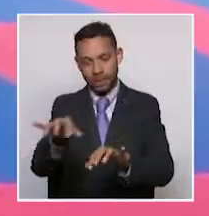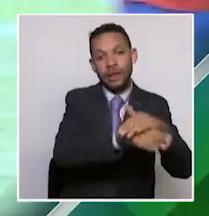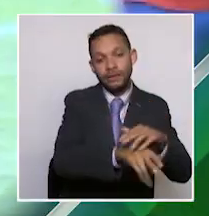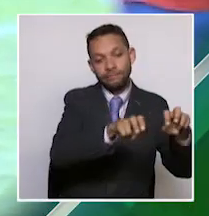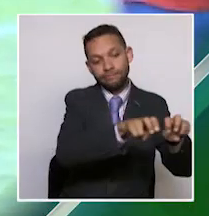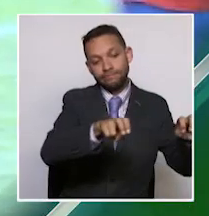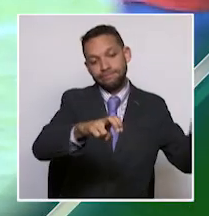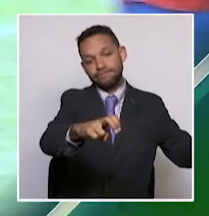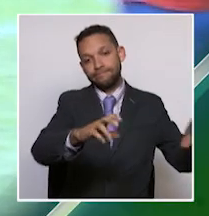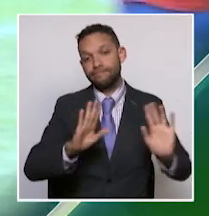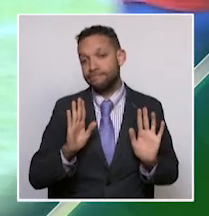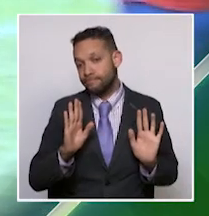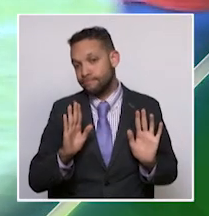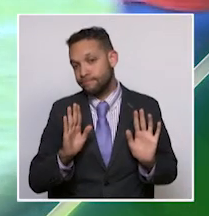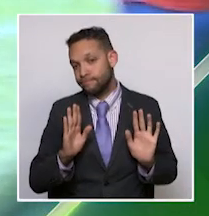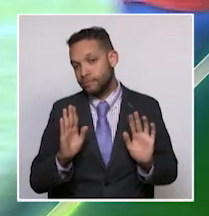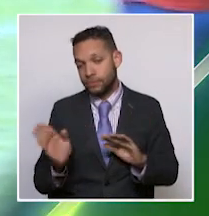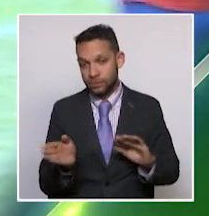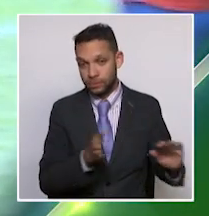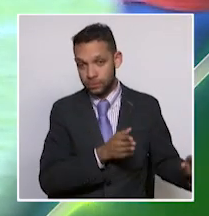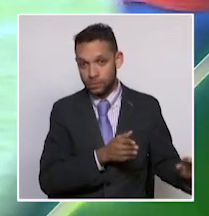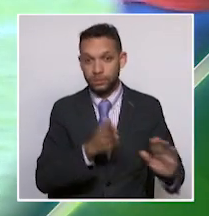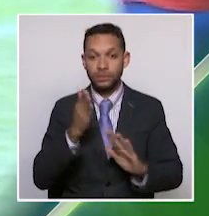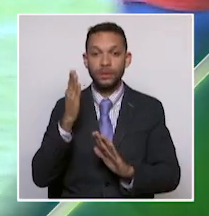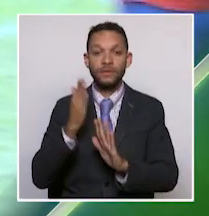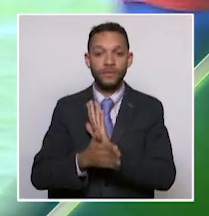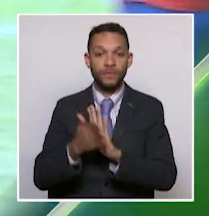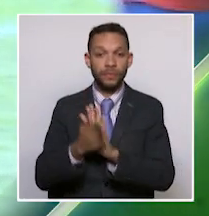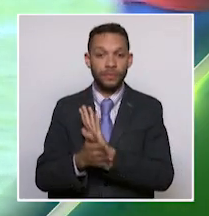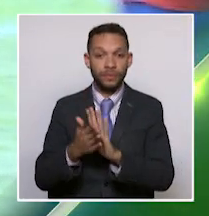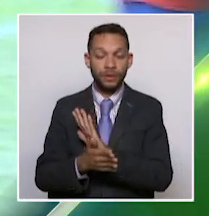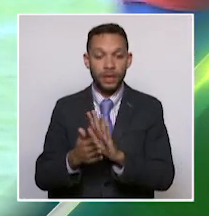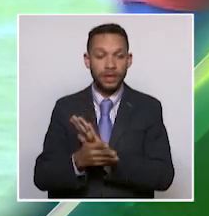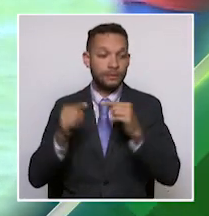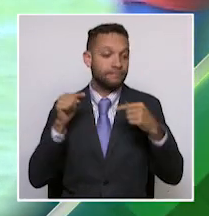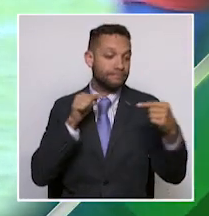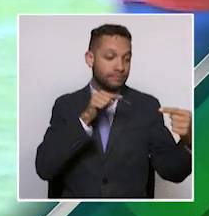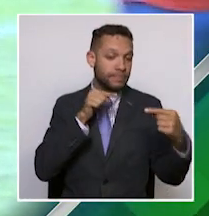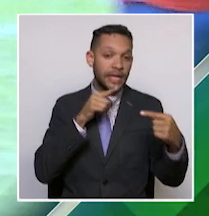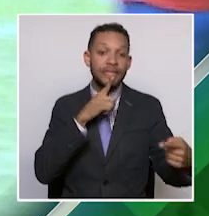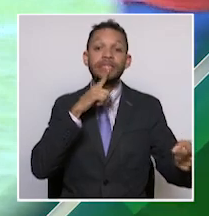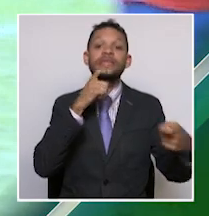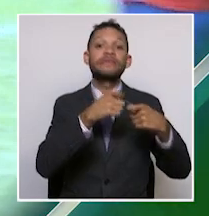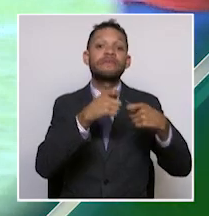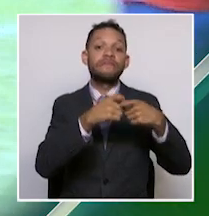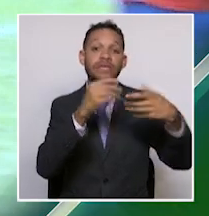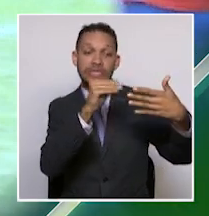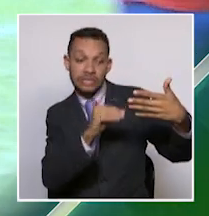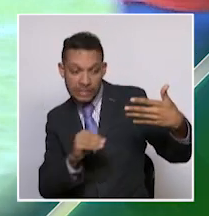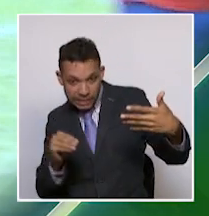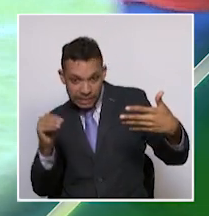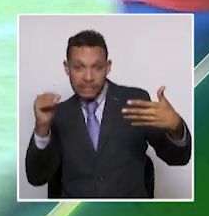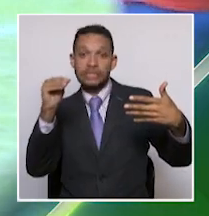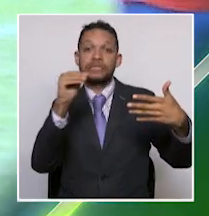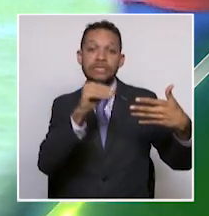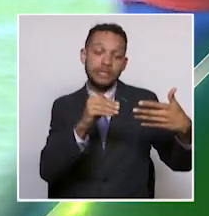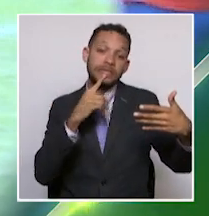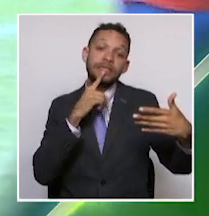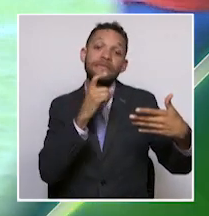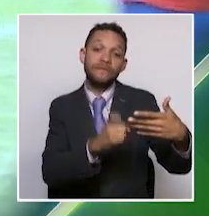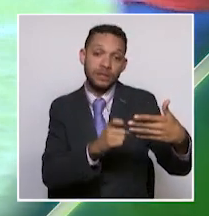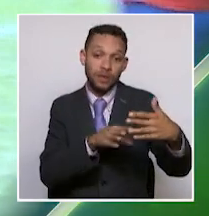América. Pues como terminaba diciendo el colega, no está muerto quien pelea, pero bastante cuesta arriba la situación para el equipo